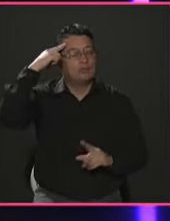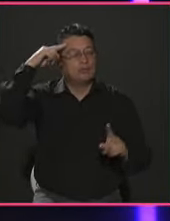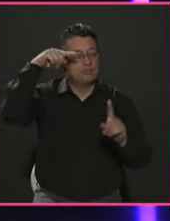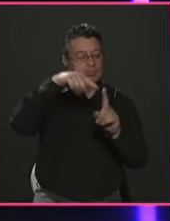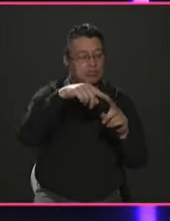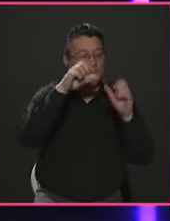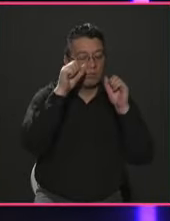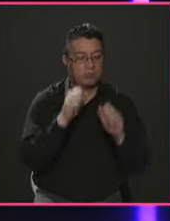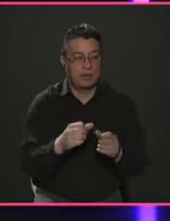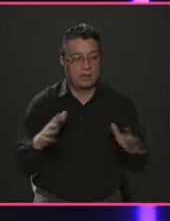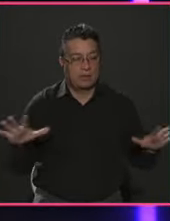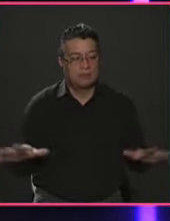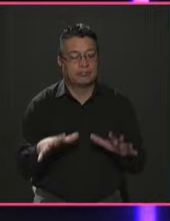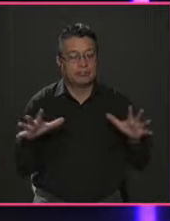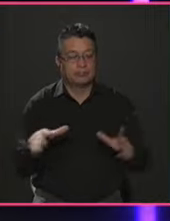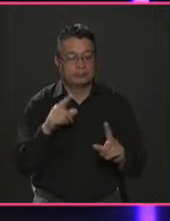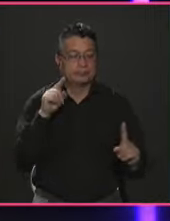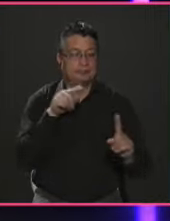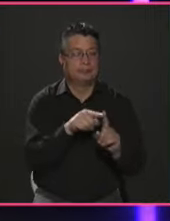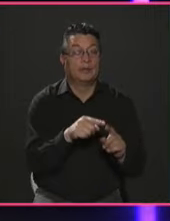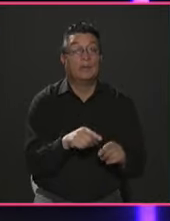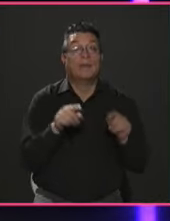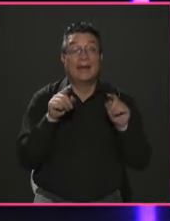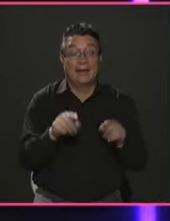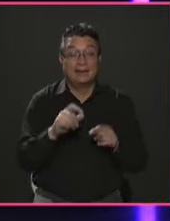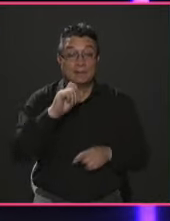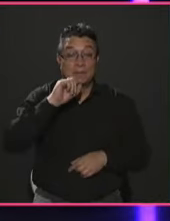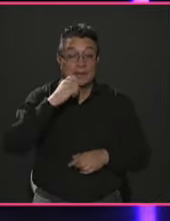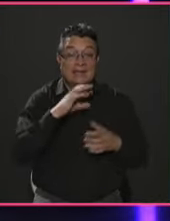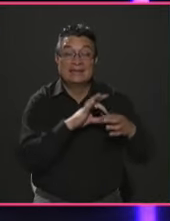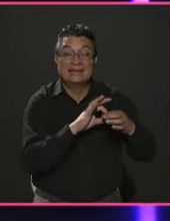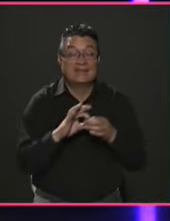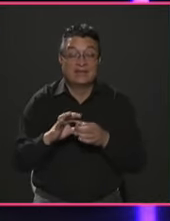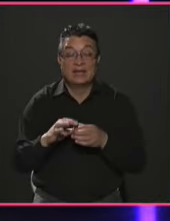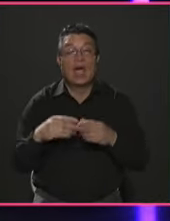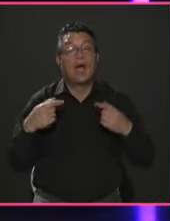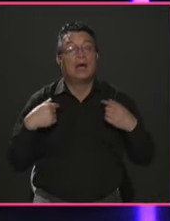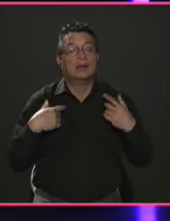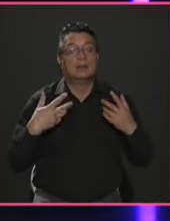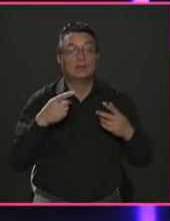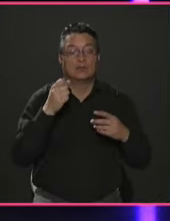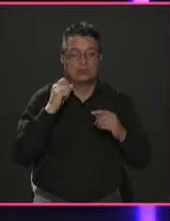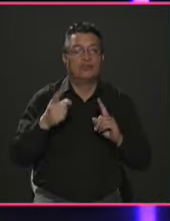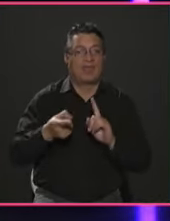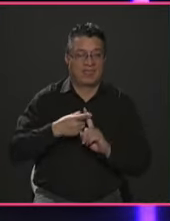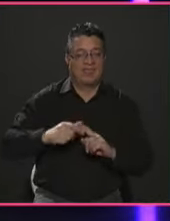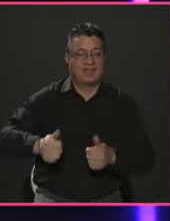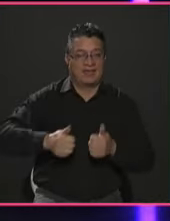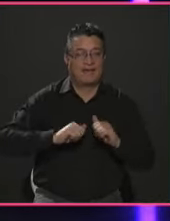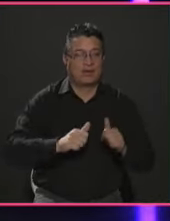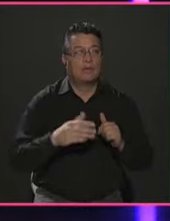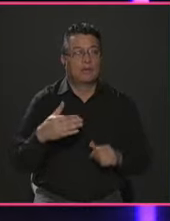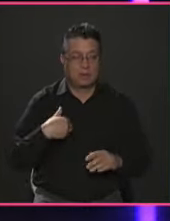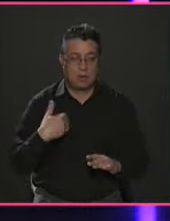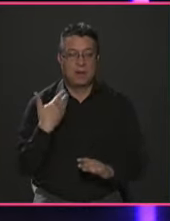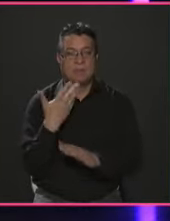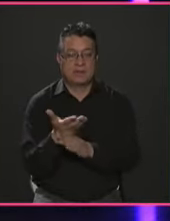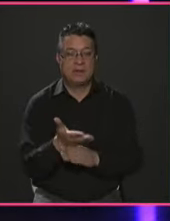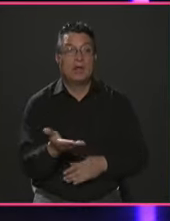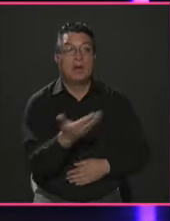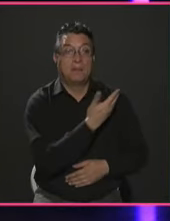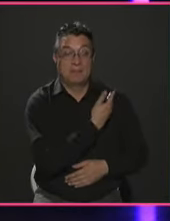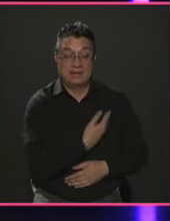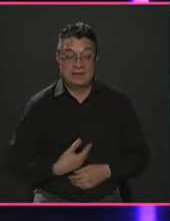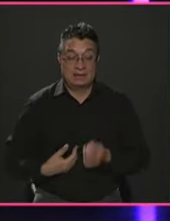orientar los esfuerzos Y eso implica también tomar desafío Yo quiero pedirle al presidente de la